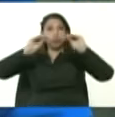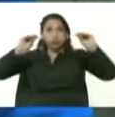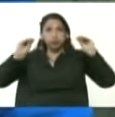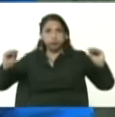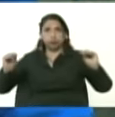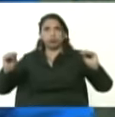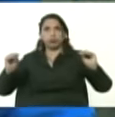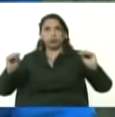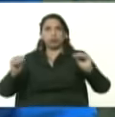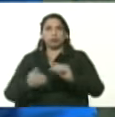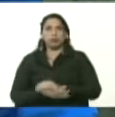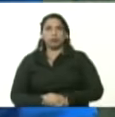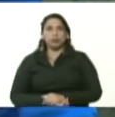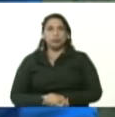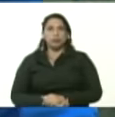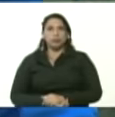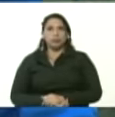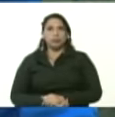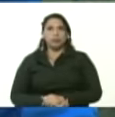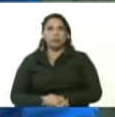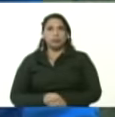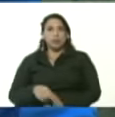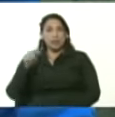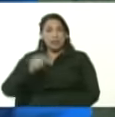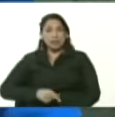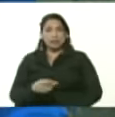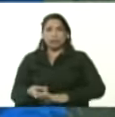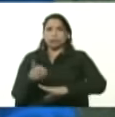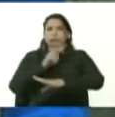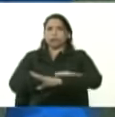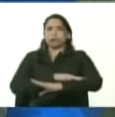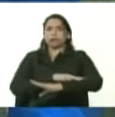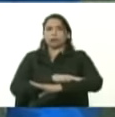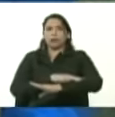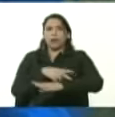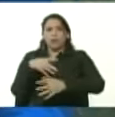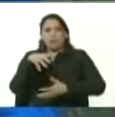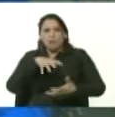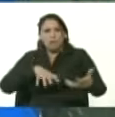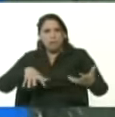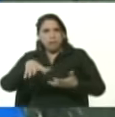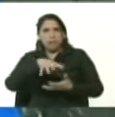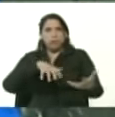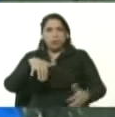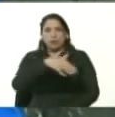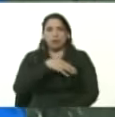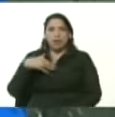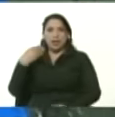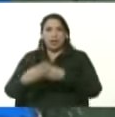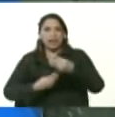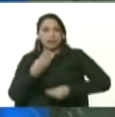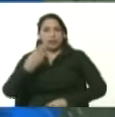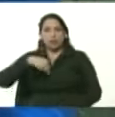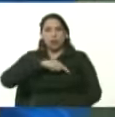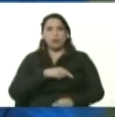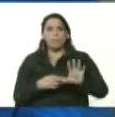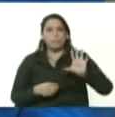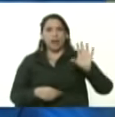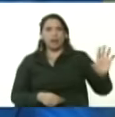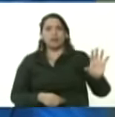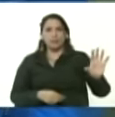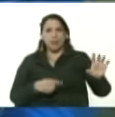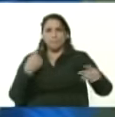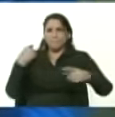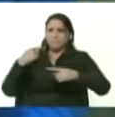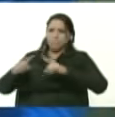prevenir este potencial conflicto que quieren sembrar en nuestra región. La actuación de